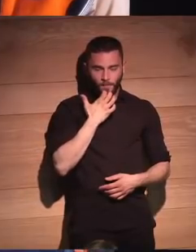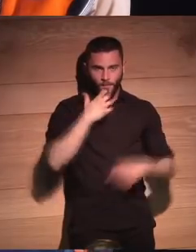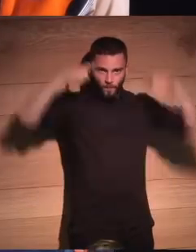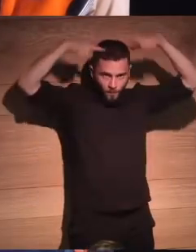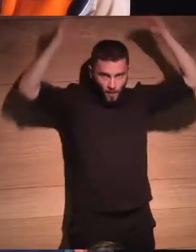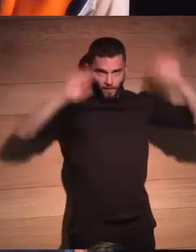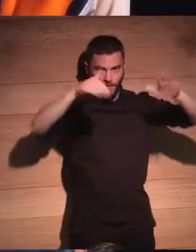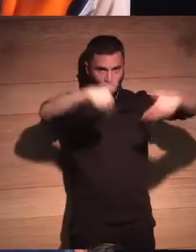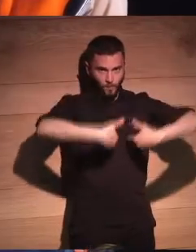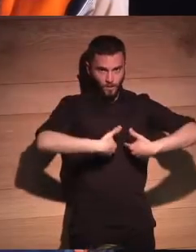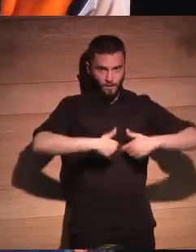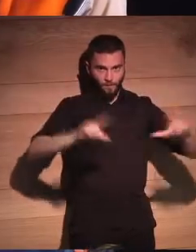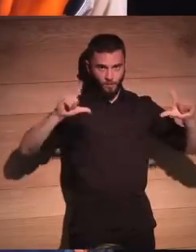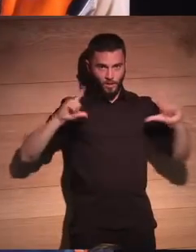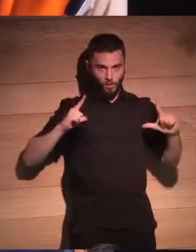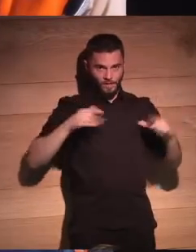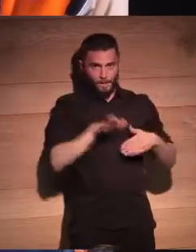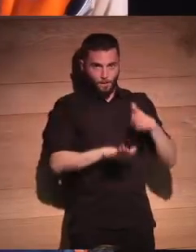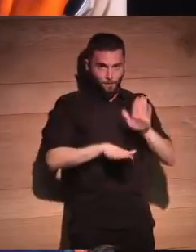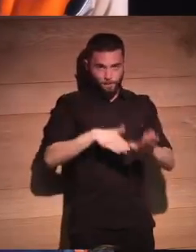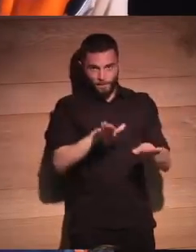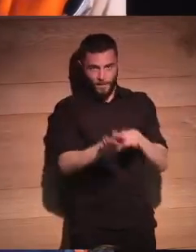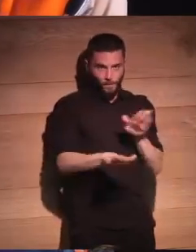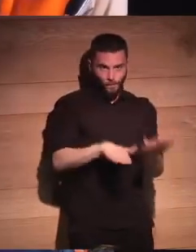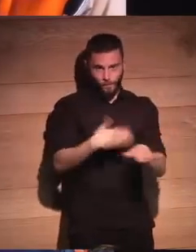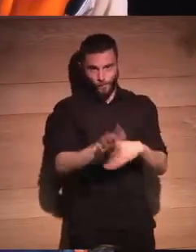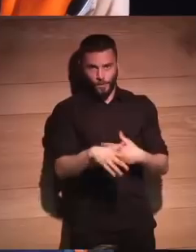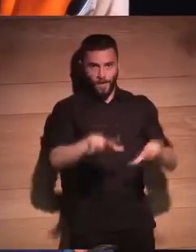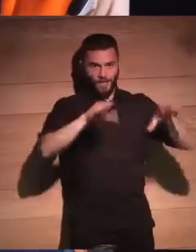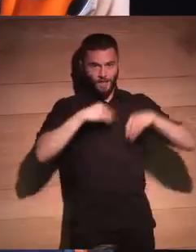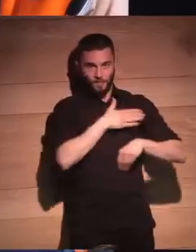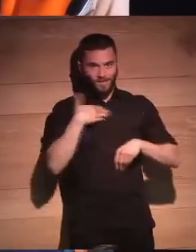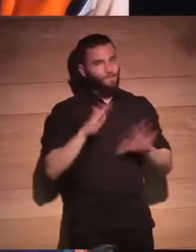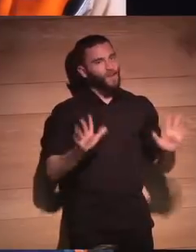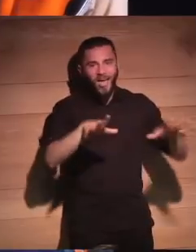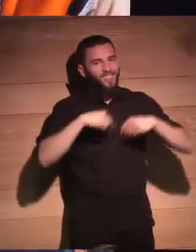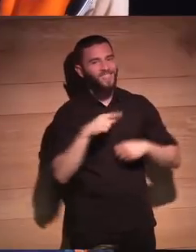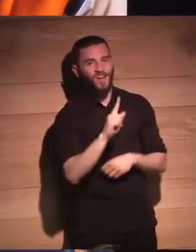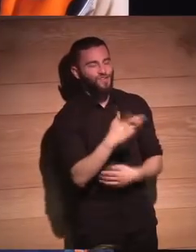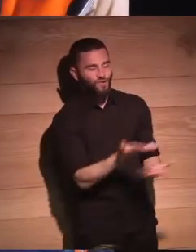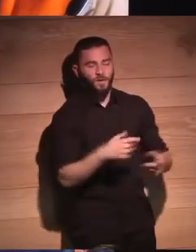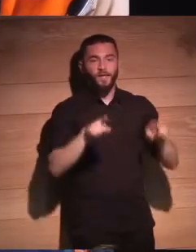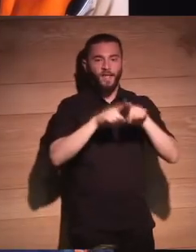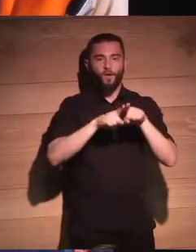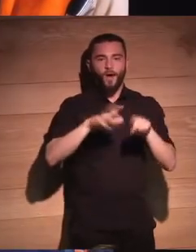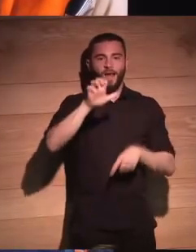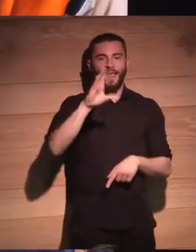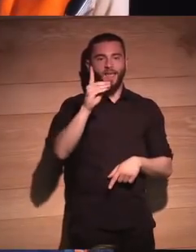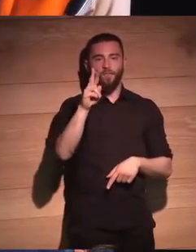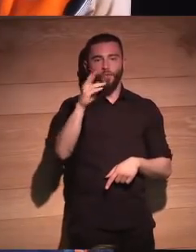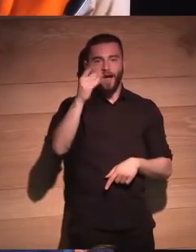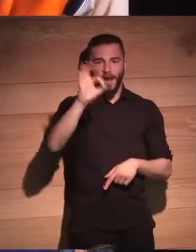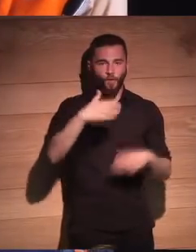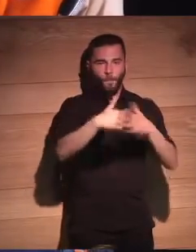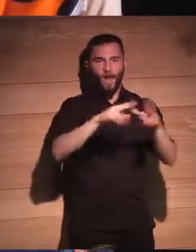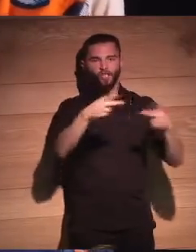el protagonista es el Pingüino, que quiere ser aceptado, pero no lo es, que es la historia de Eduardo Manos Tijeras, que es una de las historias